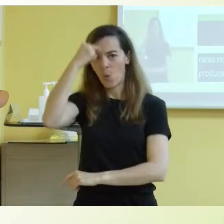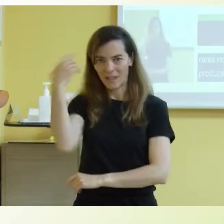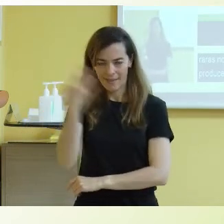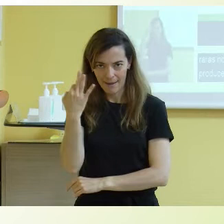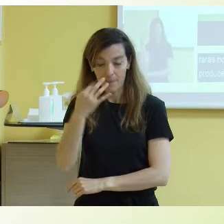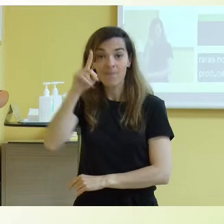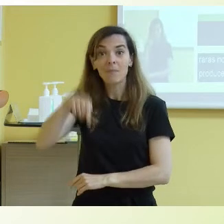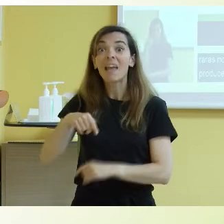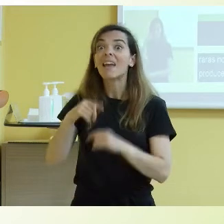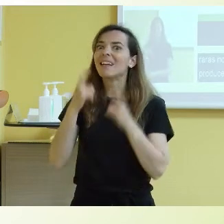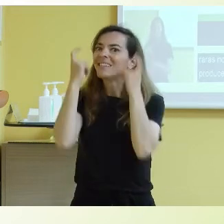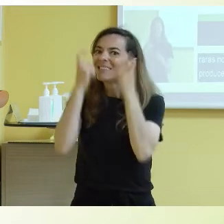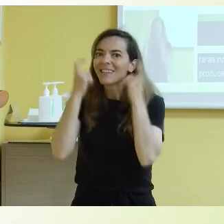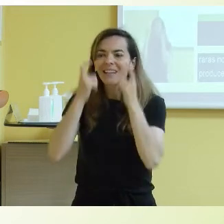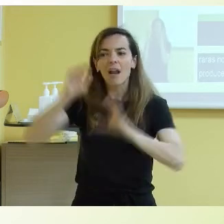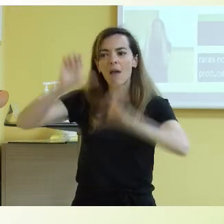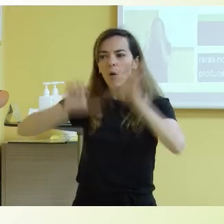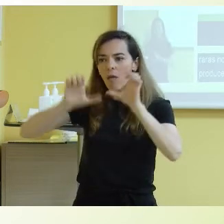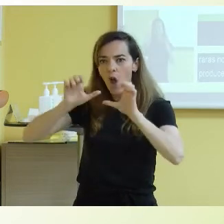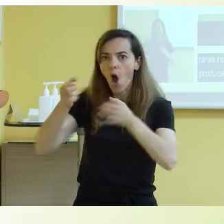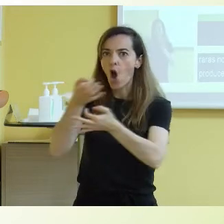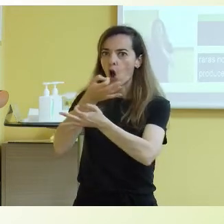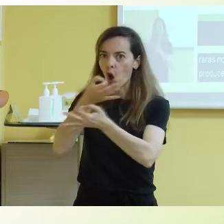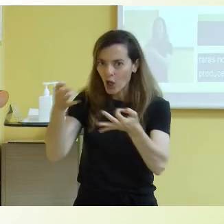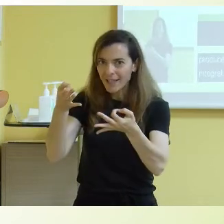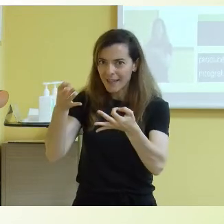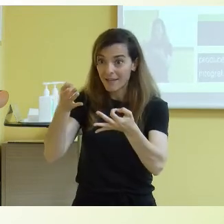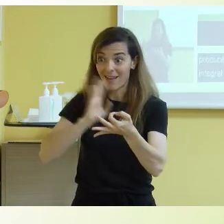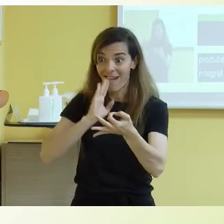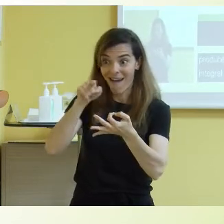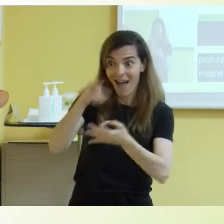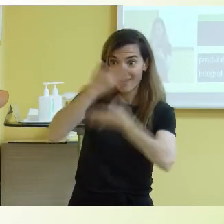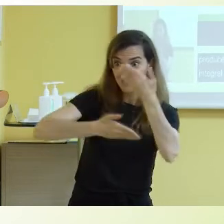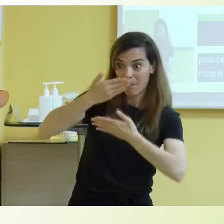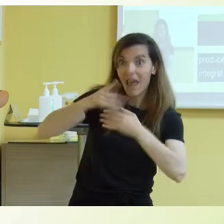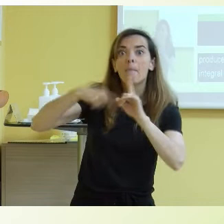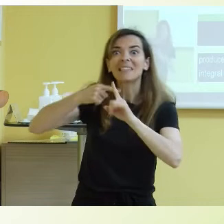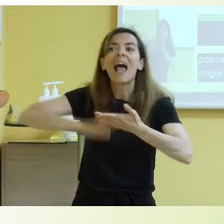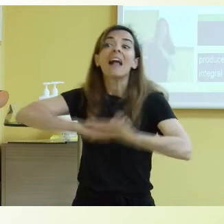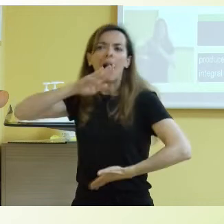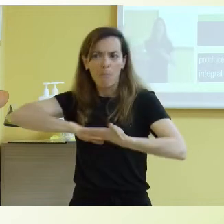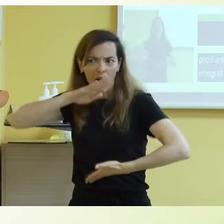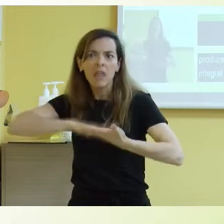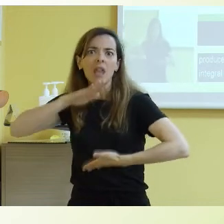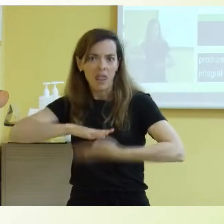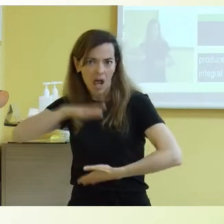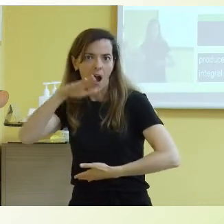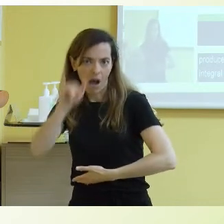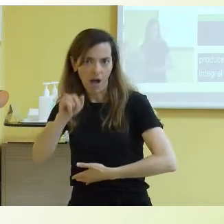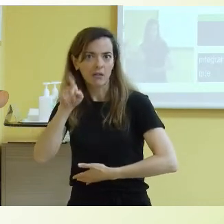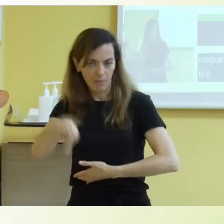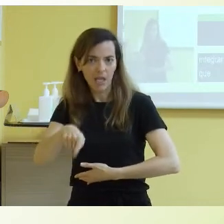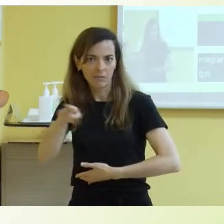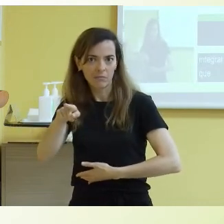que intentar hacer una evaluación correcta de esta discapacidad y de las capacidades que le podemos ofertar a esta persona y